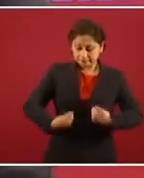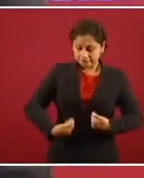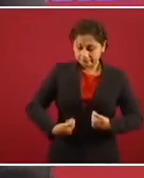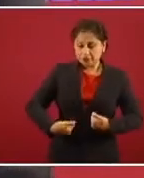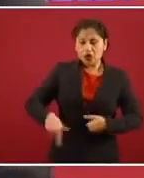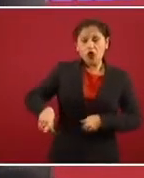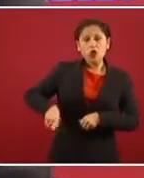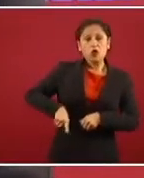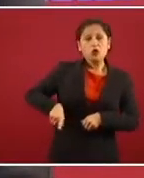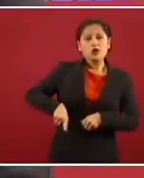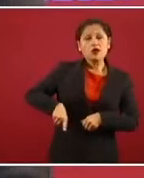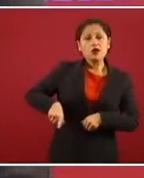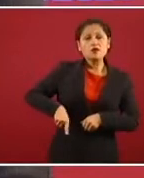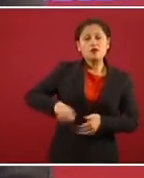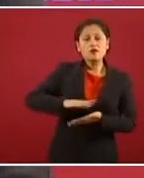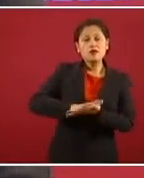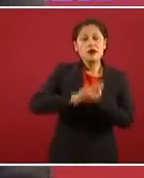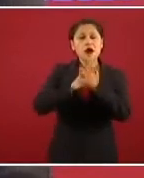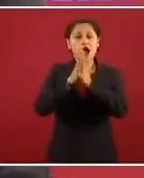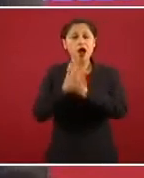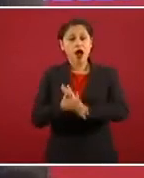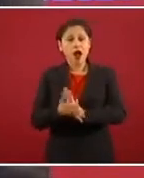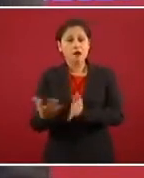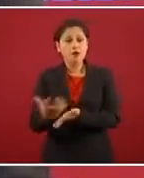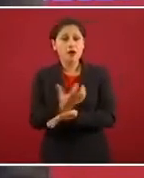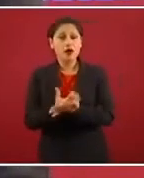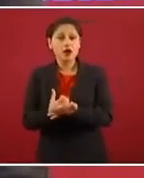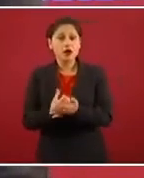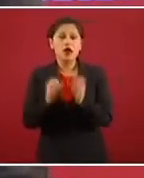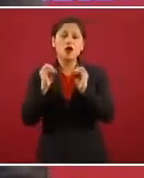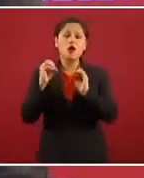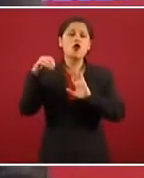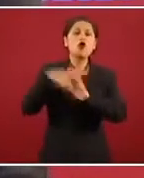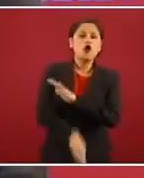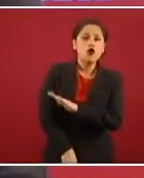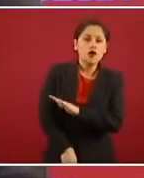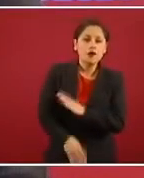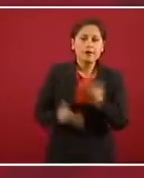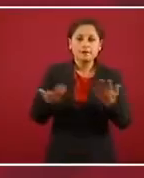el cambio verdadero o fracasa.